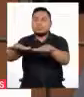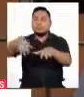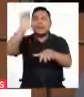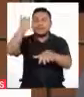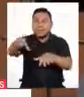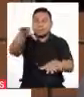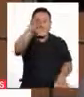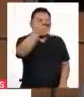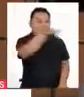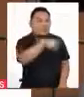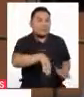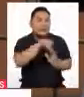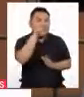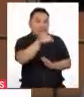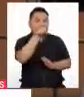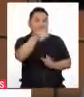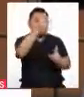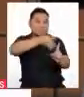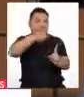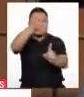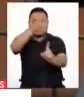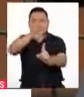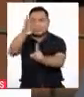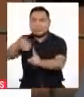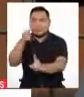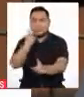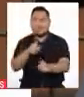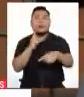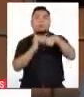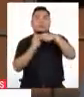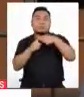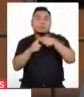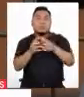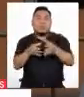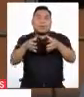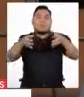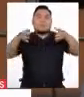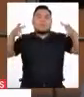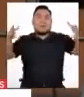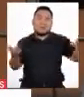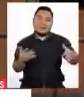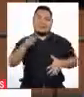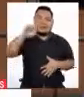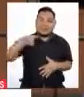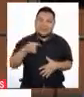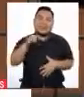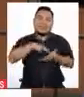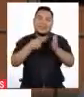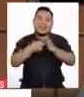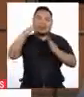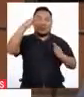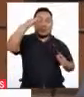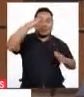contagio es más alto. Hemos visto que también la cantidad de positivos ha aumentado por el orden de los 4 mil. Eso a algunos